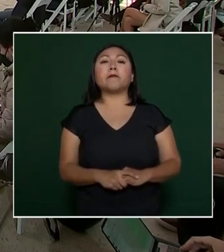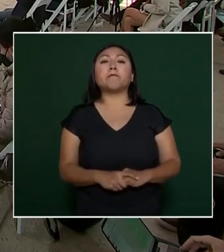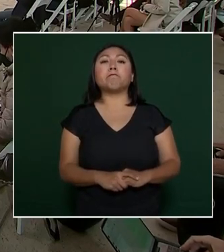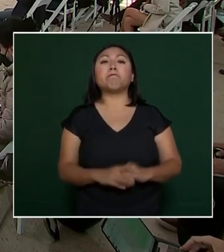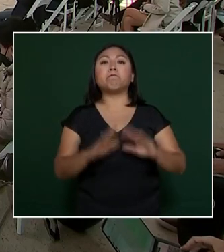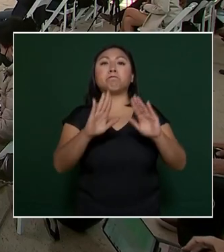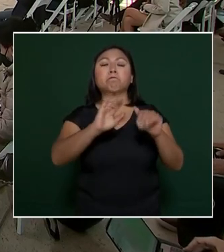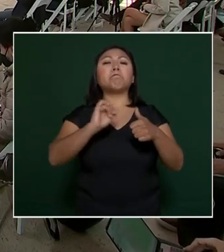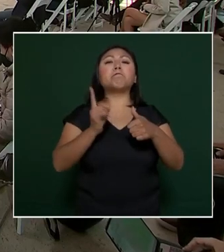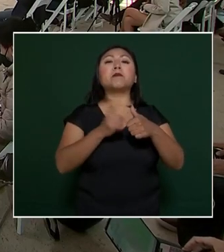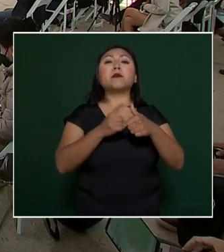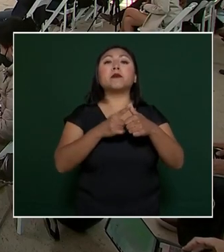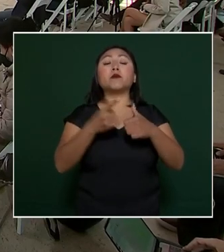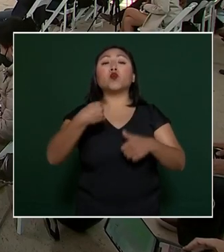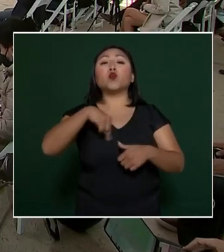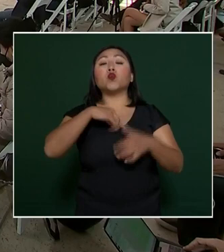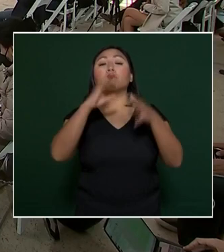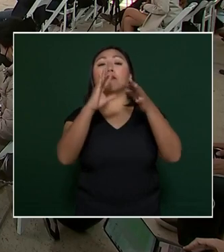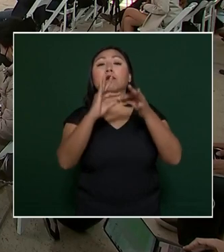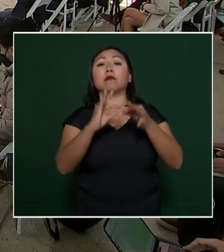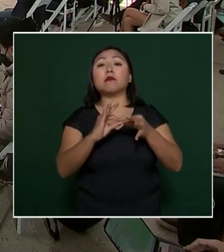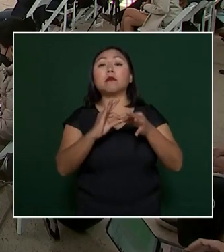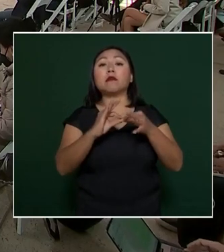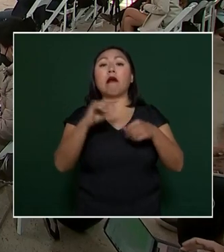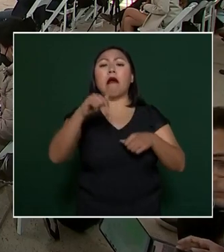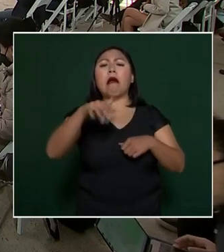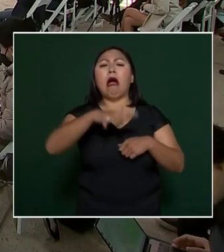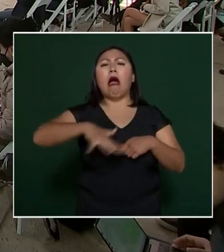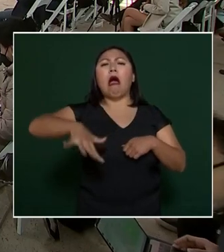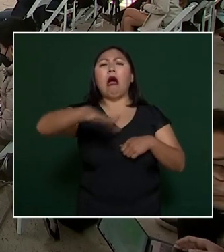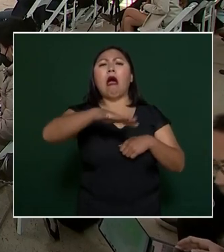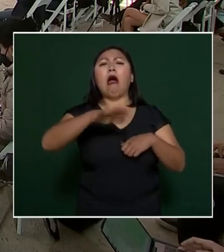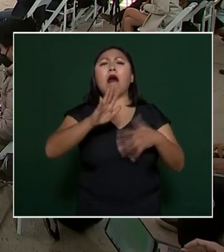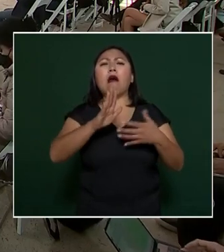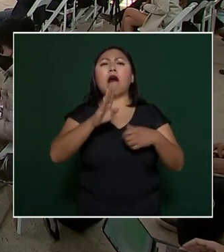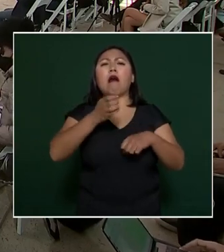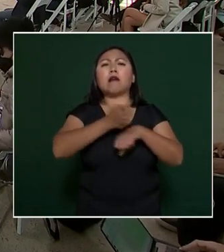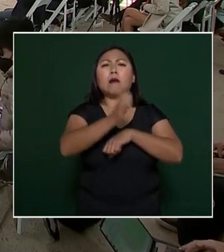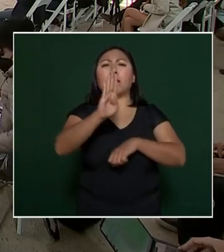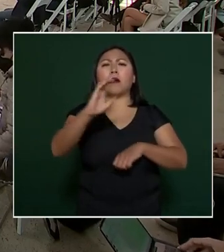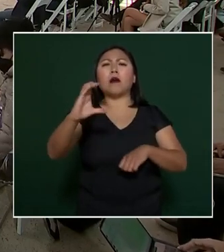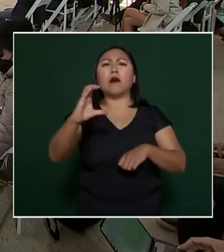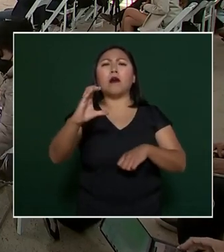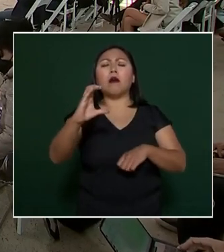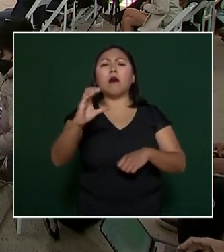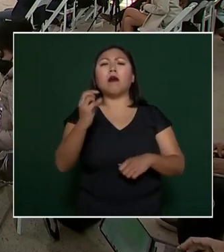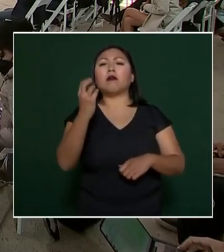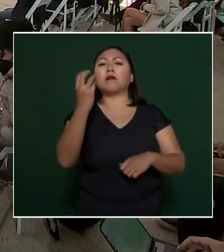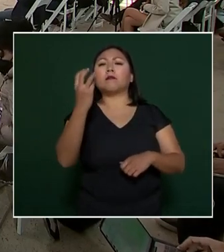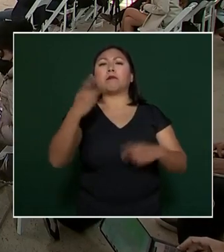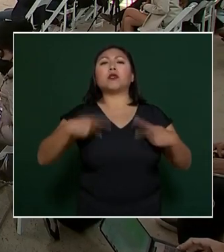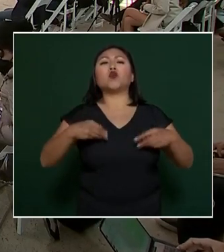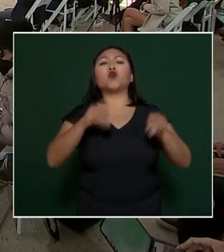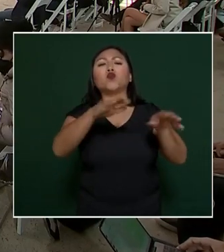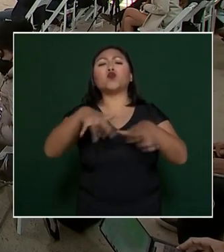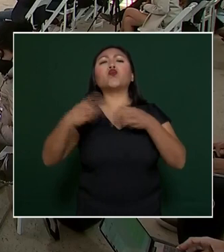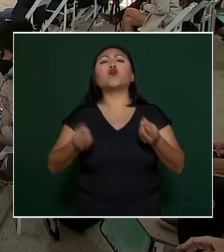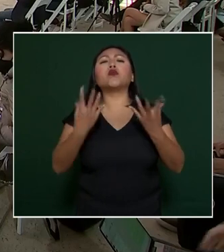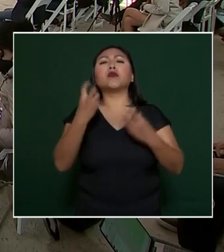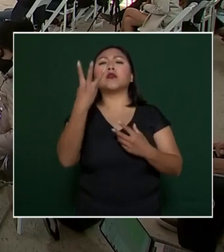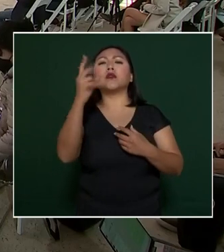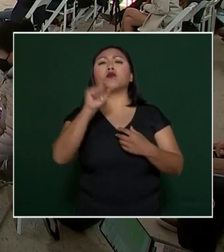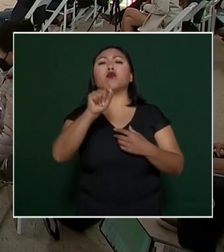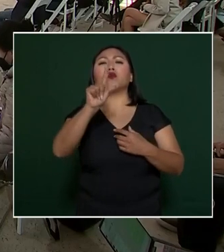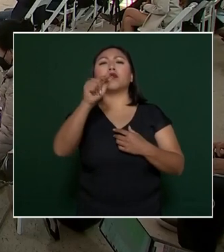cantidad de habitantes que tiene aquí el estado con 3.78 millones de habitantes en siete